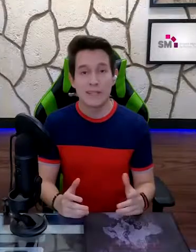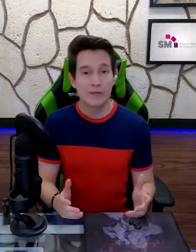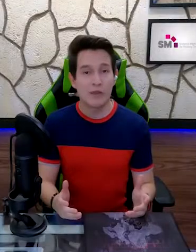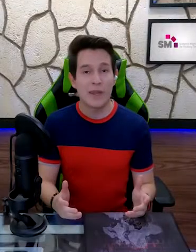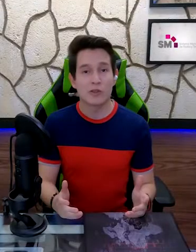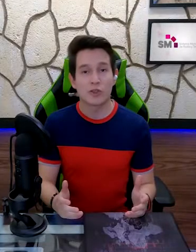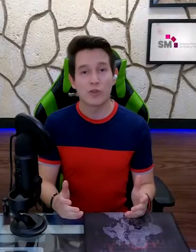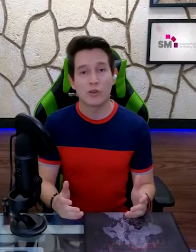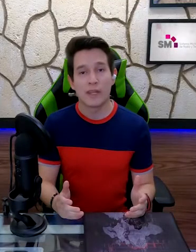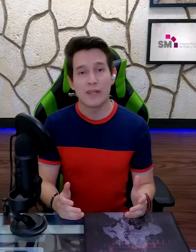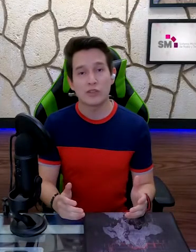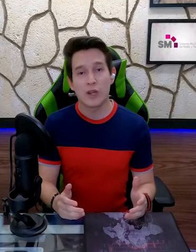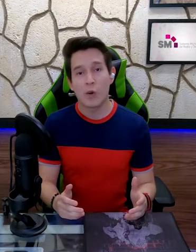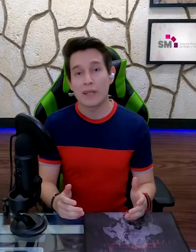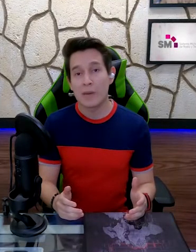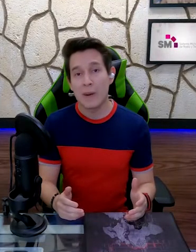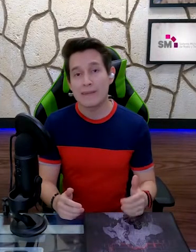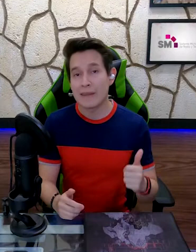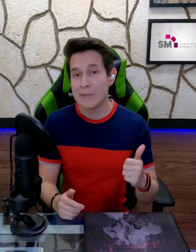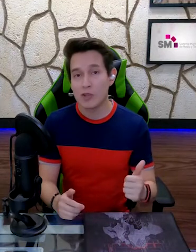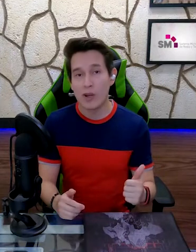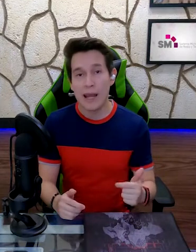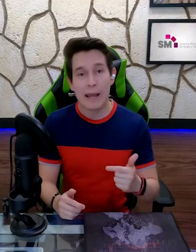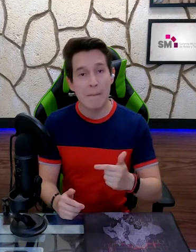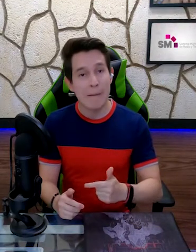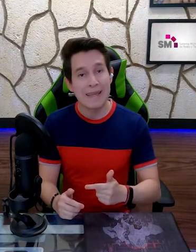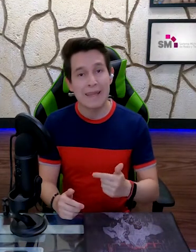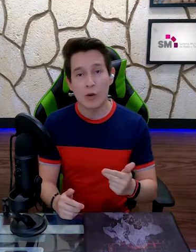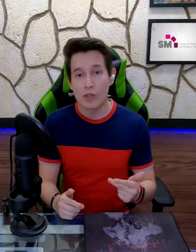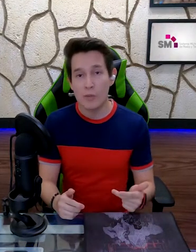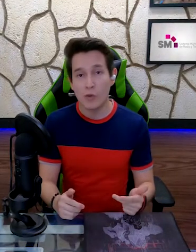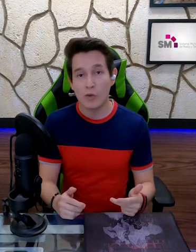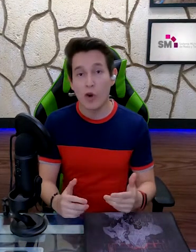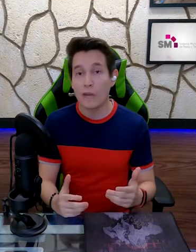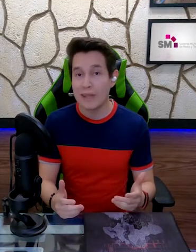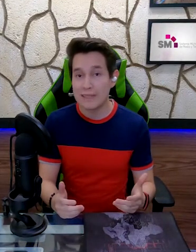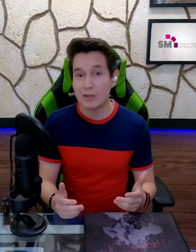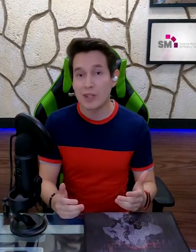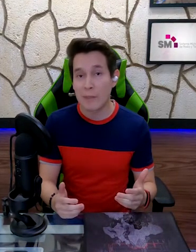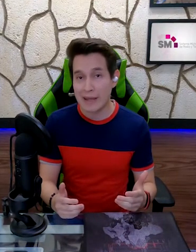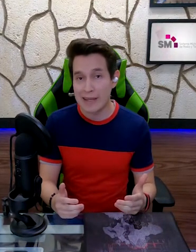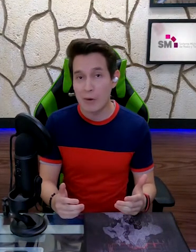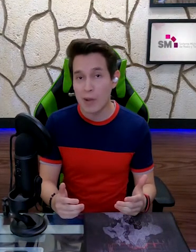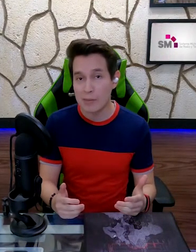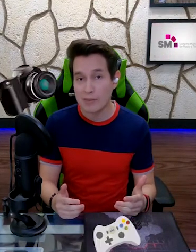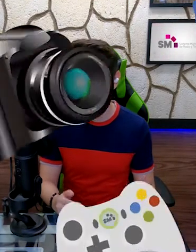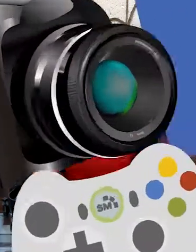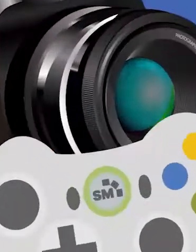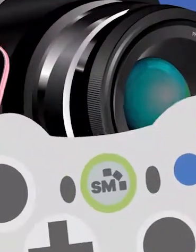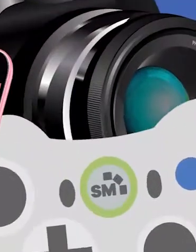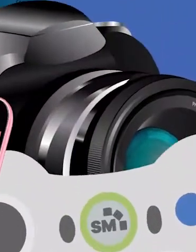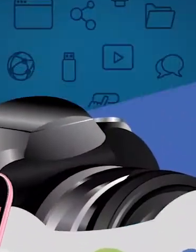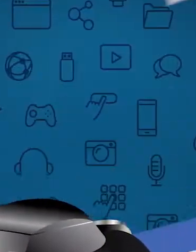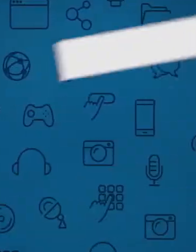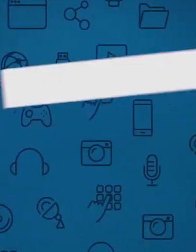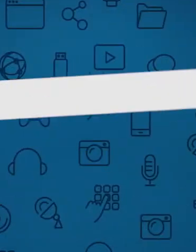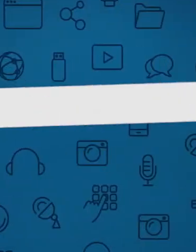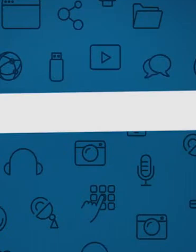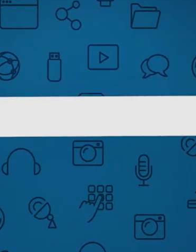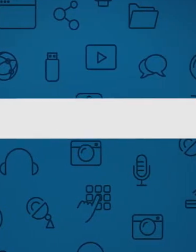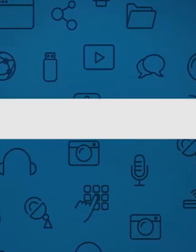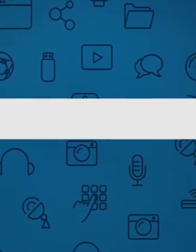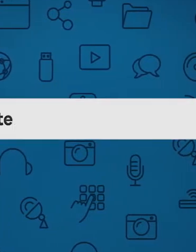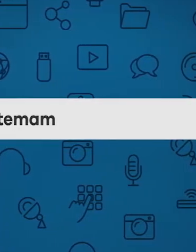disfruta de nuestros contenidos en cualquier parte de michoacán méxico y el mundo desde nuestra página web ingresa